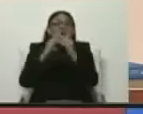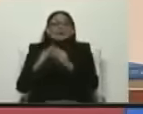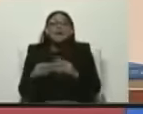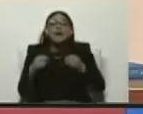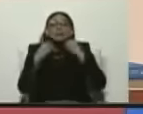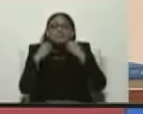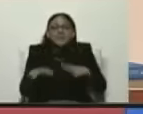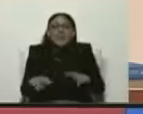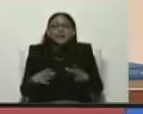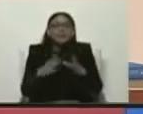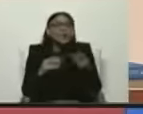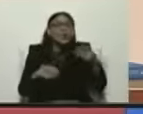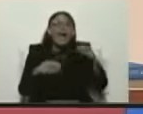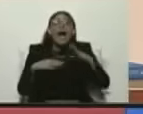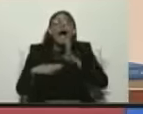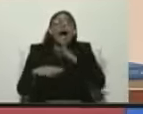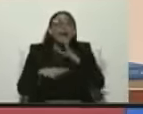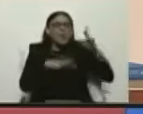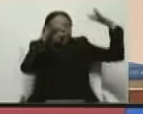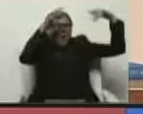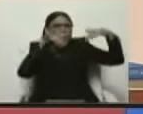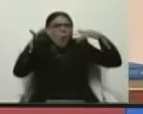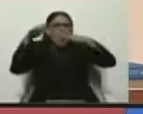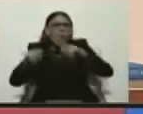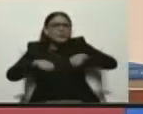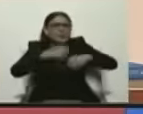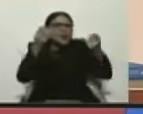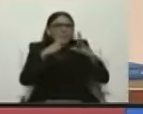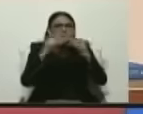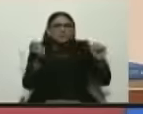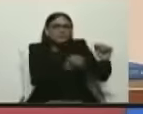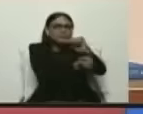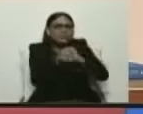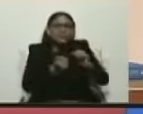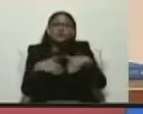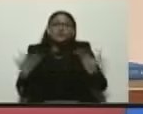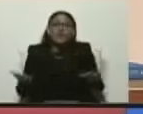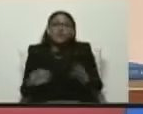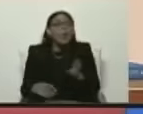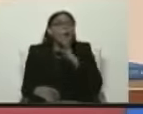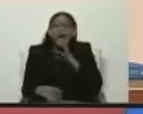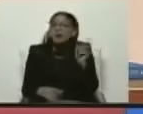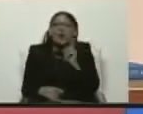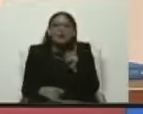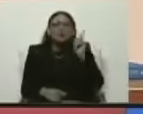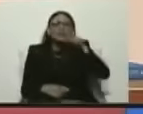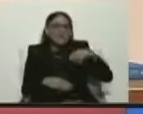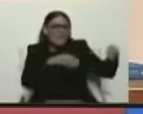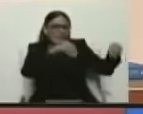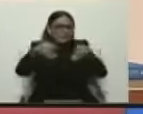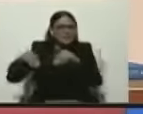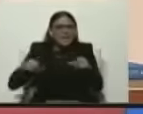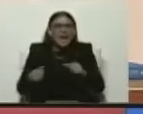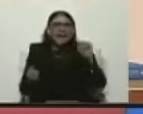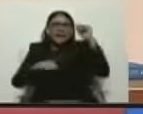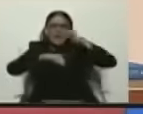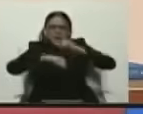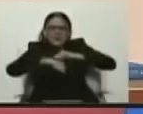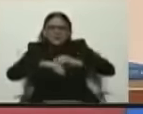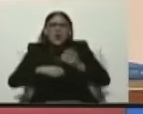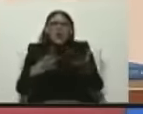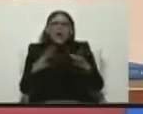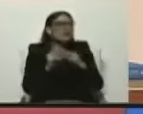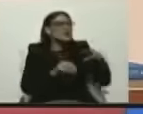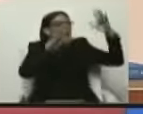es que el agua entró 1,5 metros de las casas. Y no era agua nada más. Se entraba agua y bueno, y tierra,